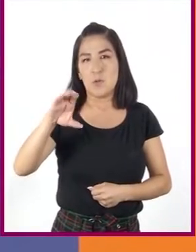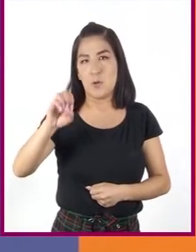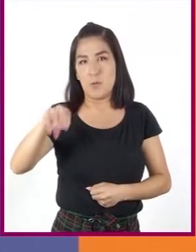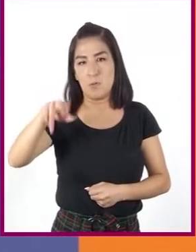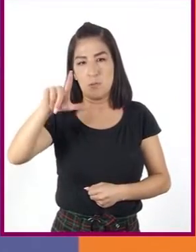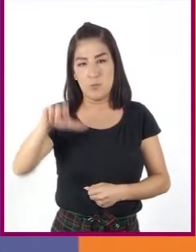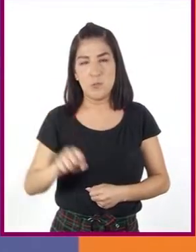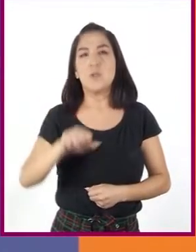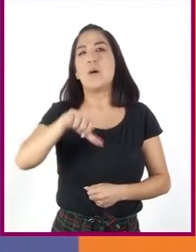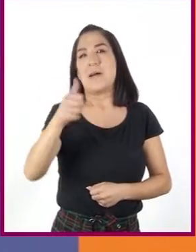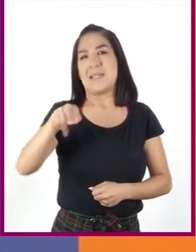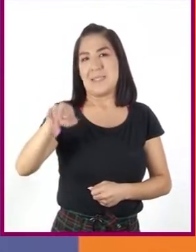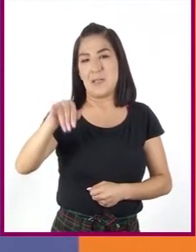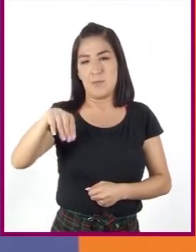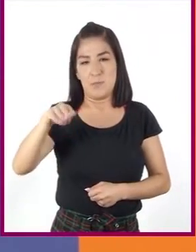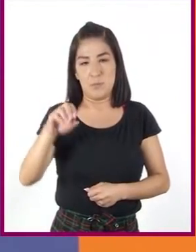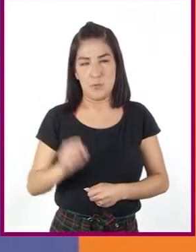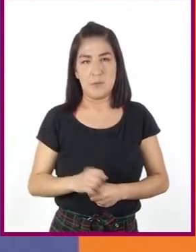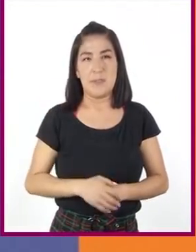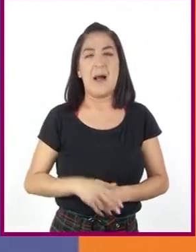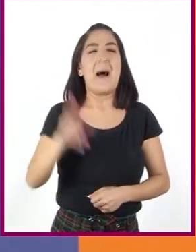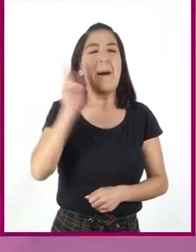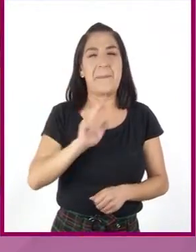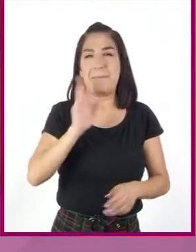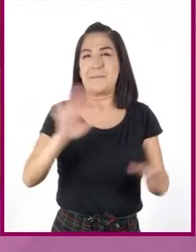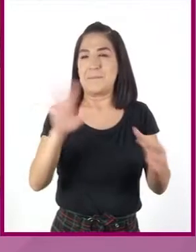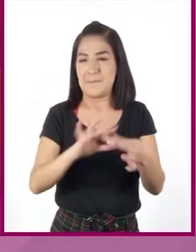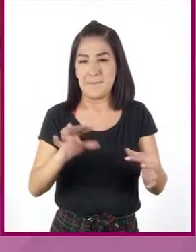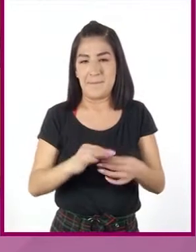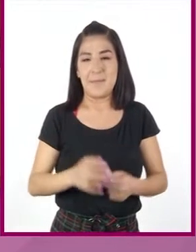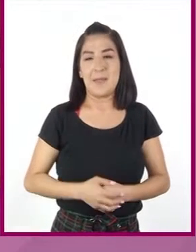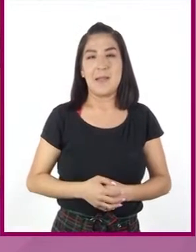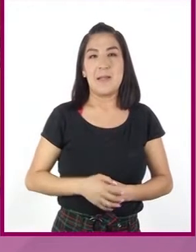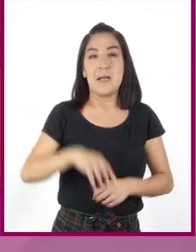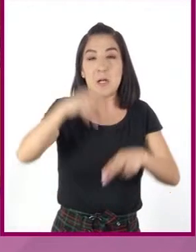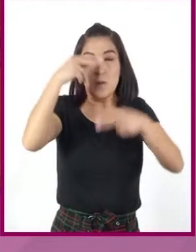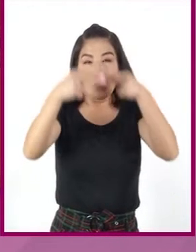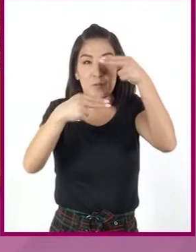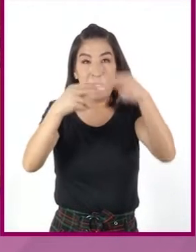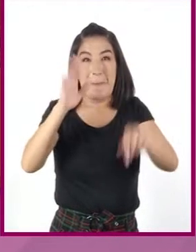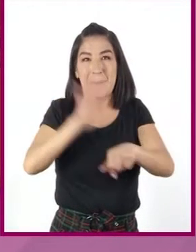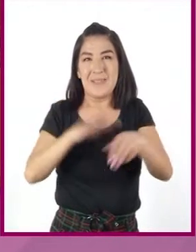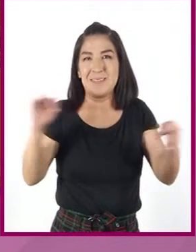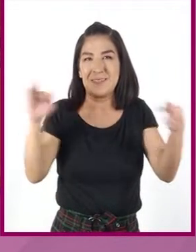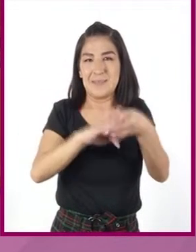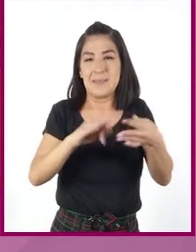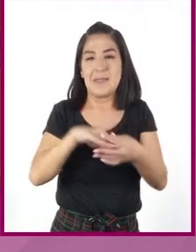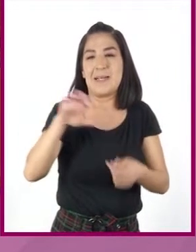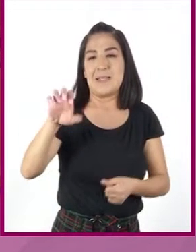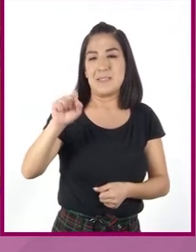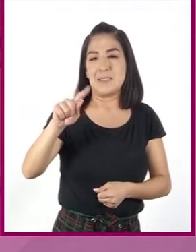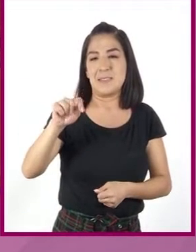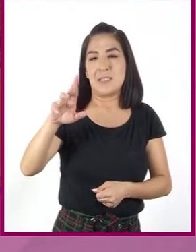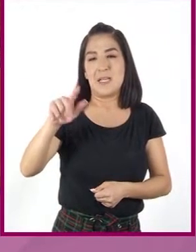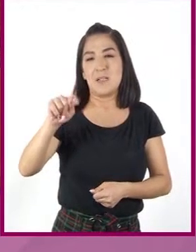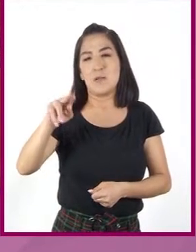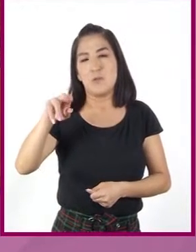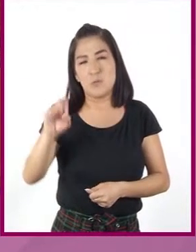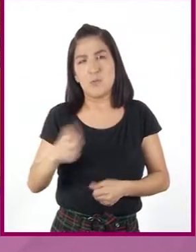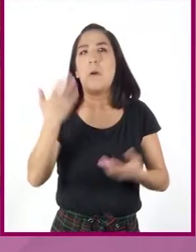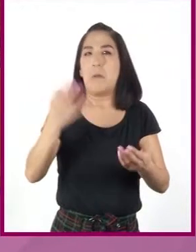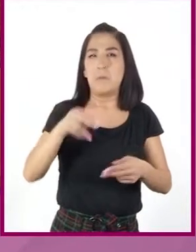verdad? A ver, explíquenos, profesor. Las nubes más frecuentes son las stratus o neblina